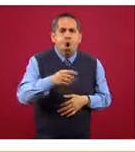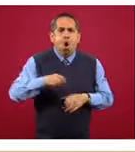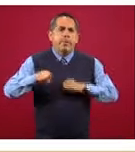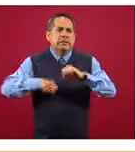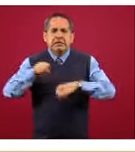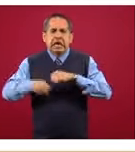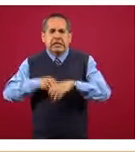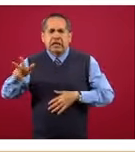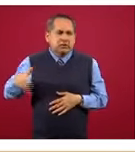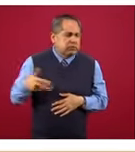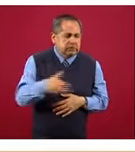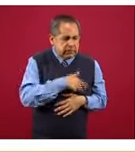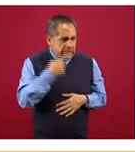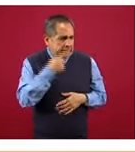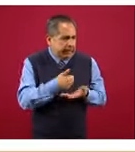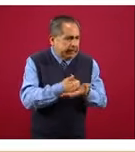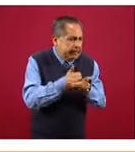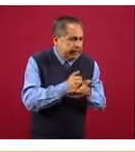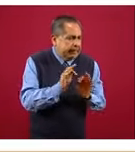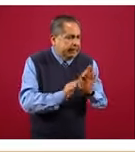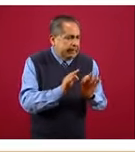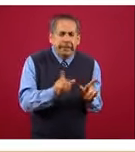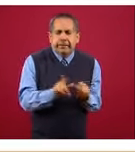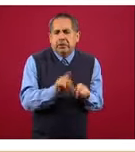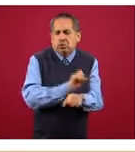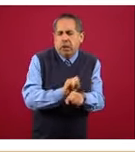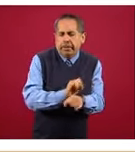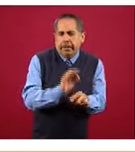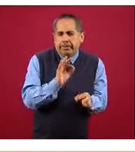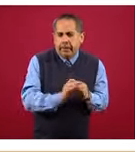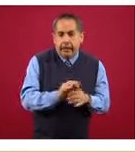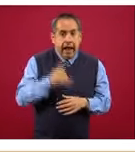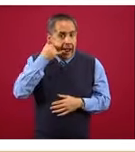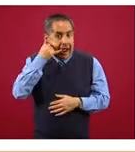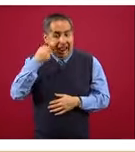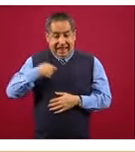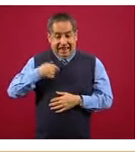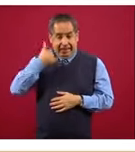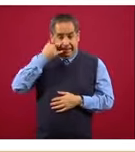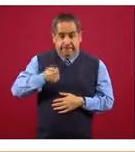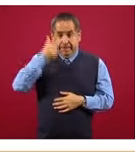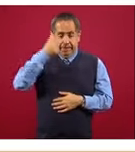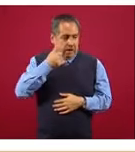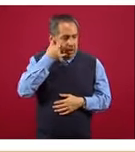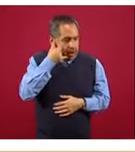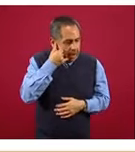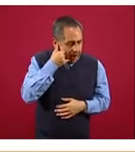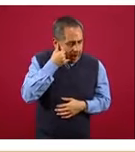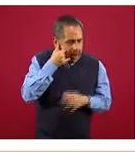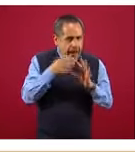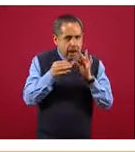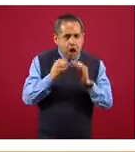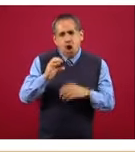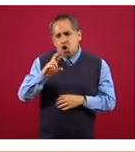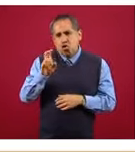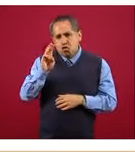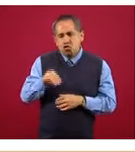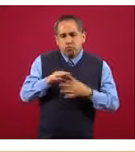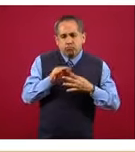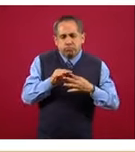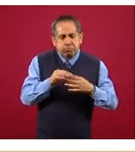bicicletas para poder dar este servicio. Despacho, entonces es el despacho primario escenario que se va al Centro Regulador de Urgencias Médicas de las